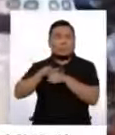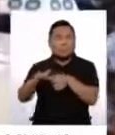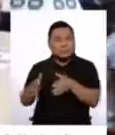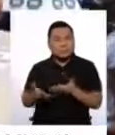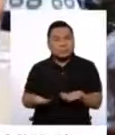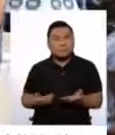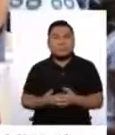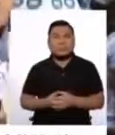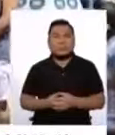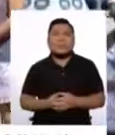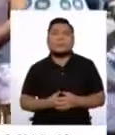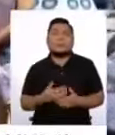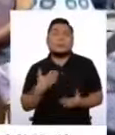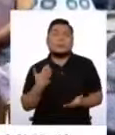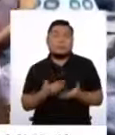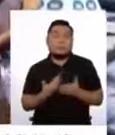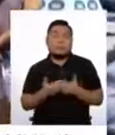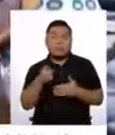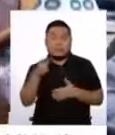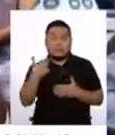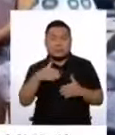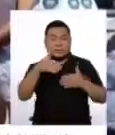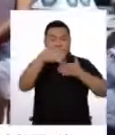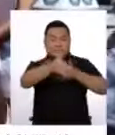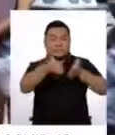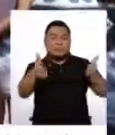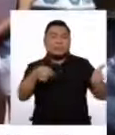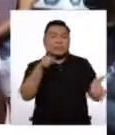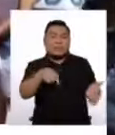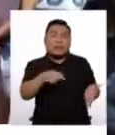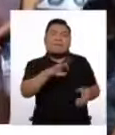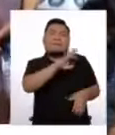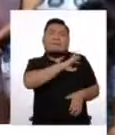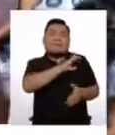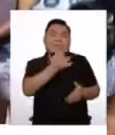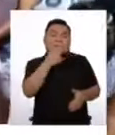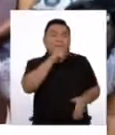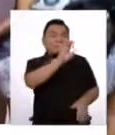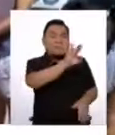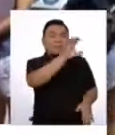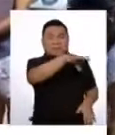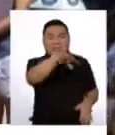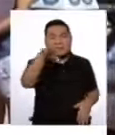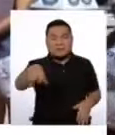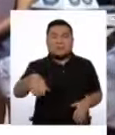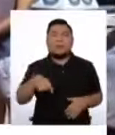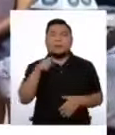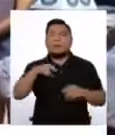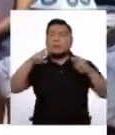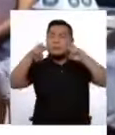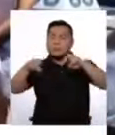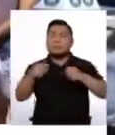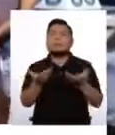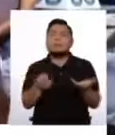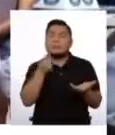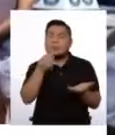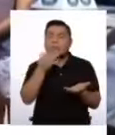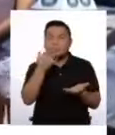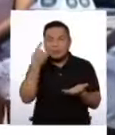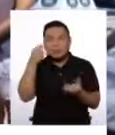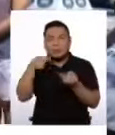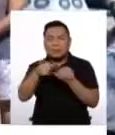-19. Se ha verificado la página, en este caso de Incaventas y de Incafarma, no hay en stock